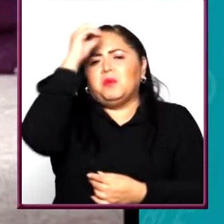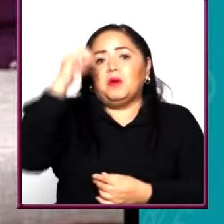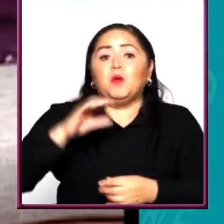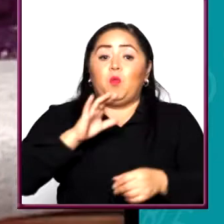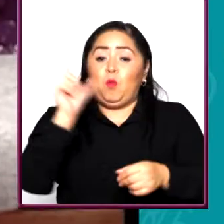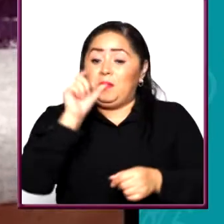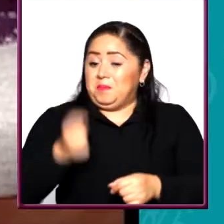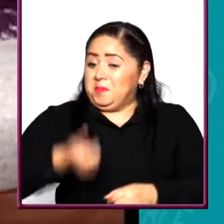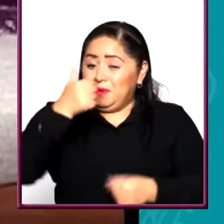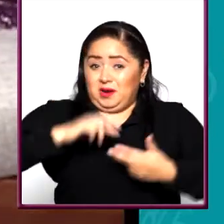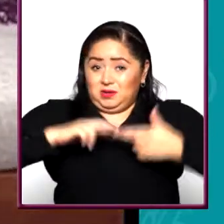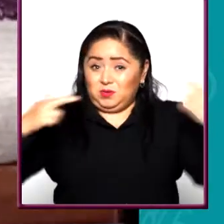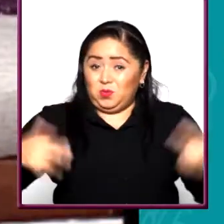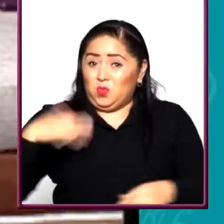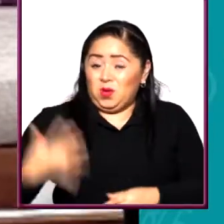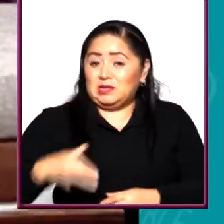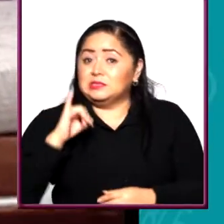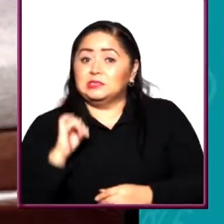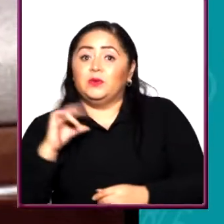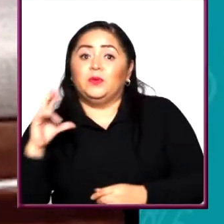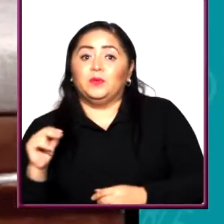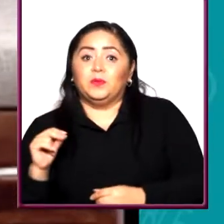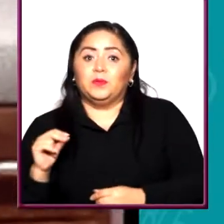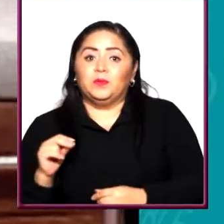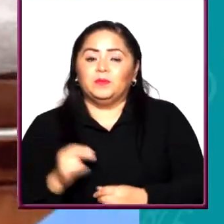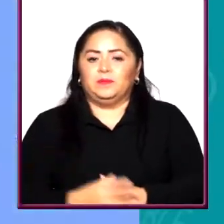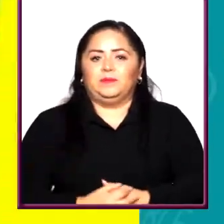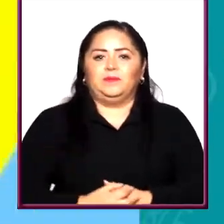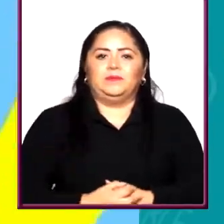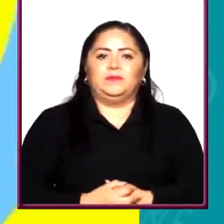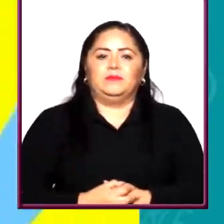piensas? ¿La primera relación sexual duele o no duele?